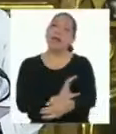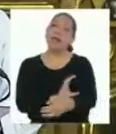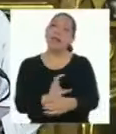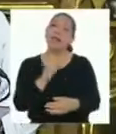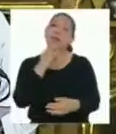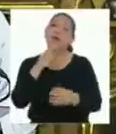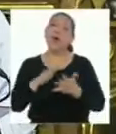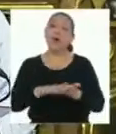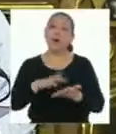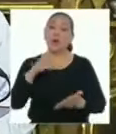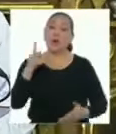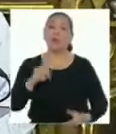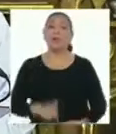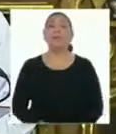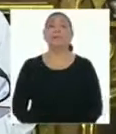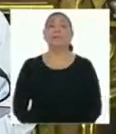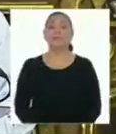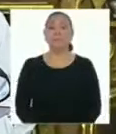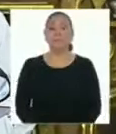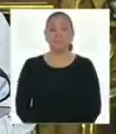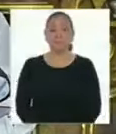gloria.